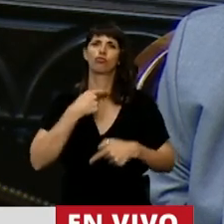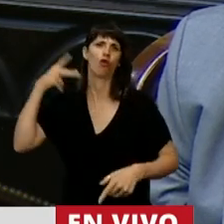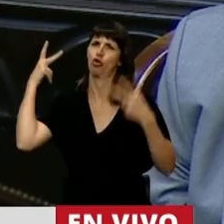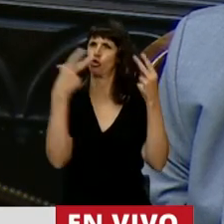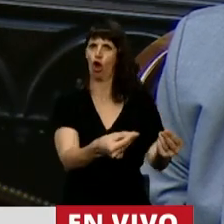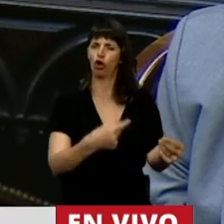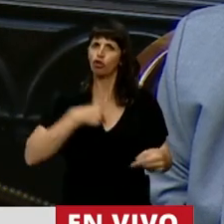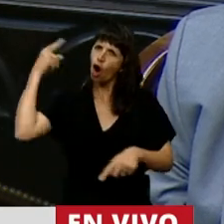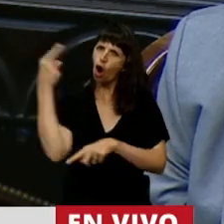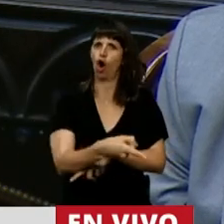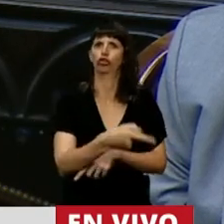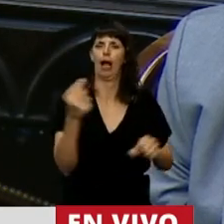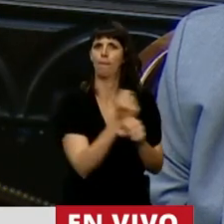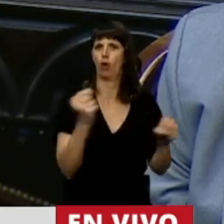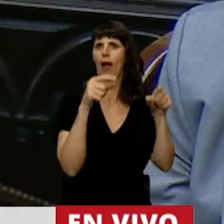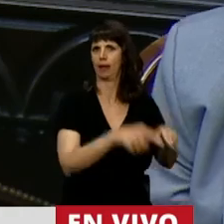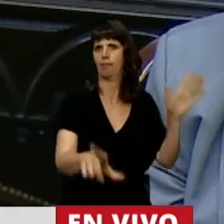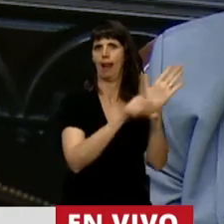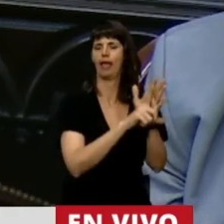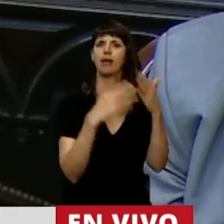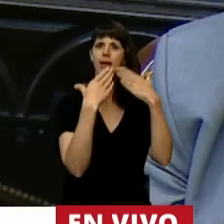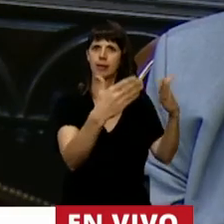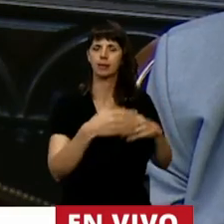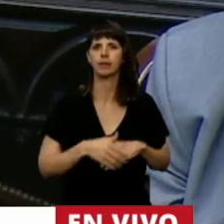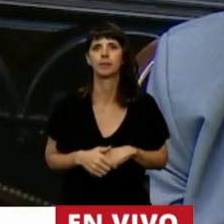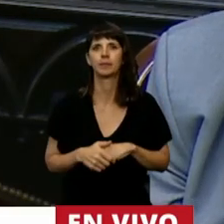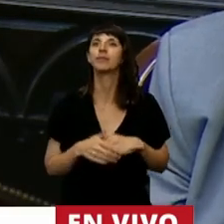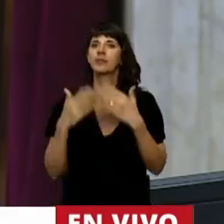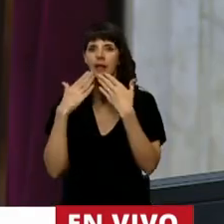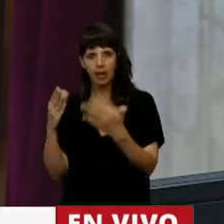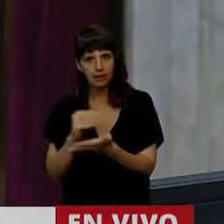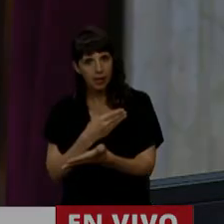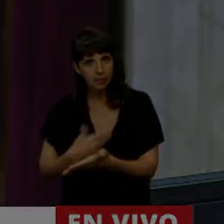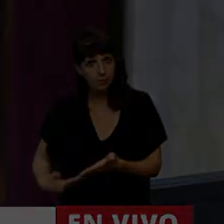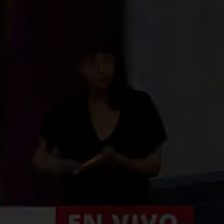contra de este proyecto. Nada más, señor presidente. Muchas gracias, diputado Casas.